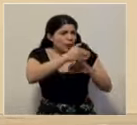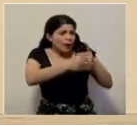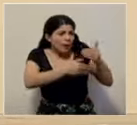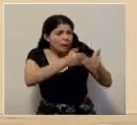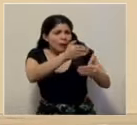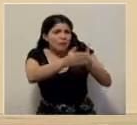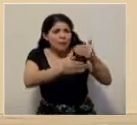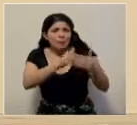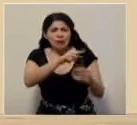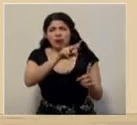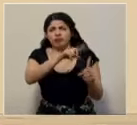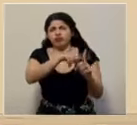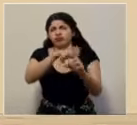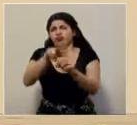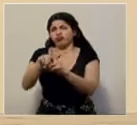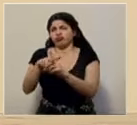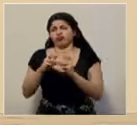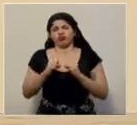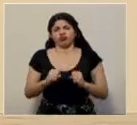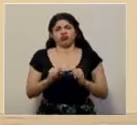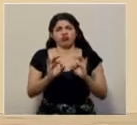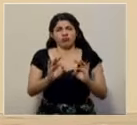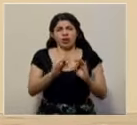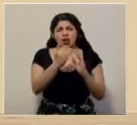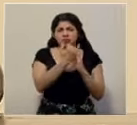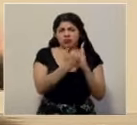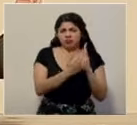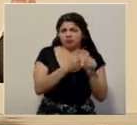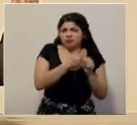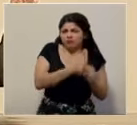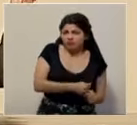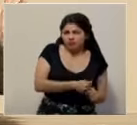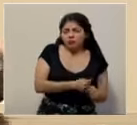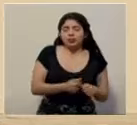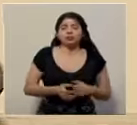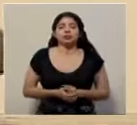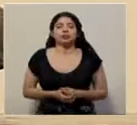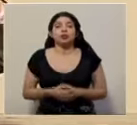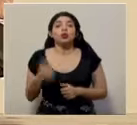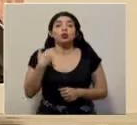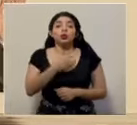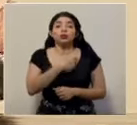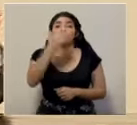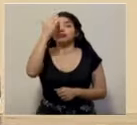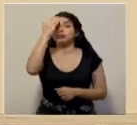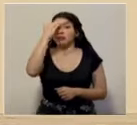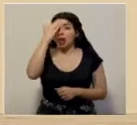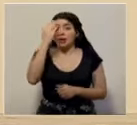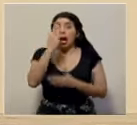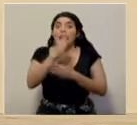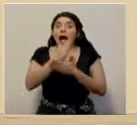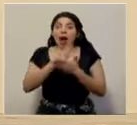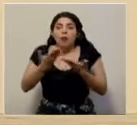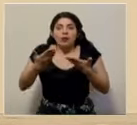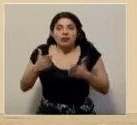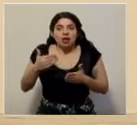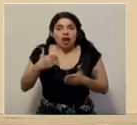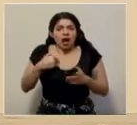protocolos. Y pues sabemos también que para evitar, a pesar de todos esos